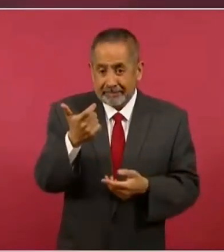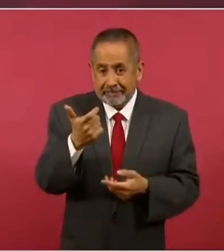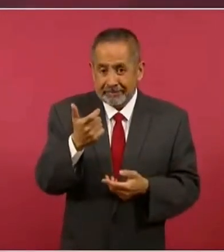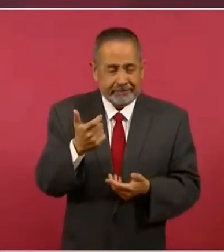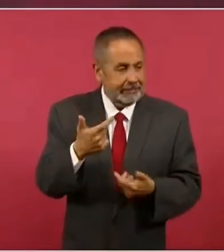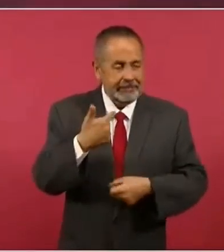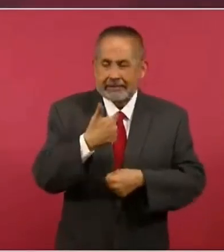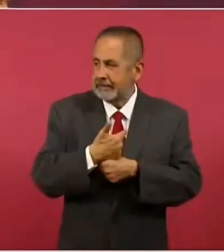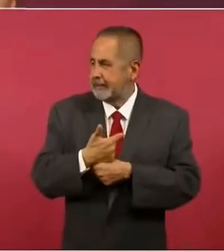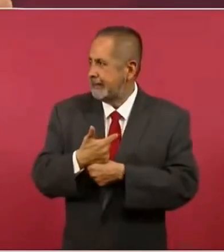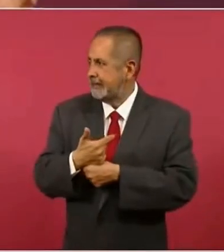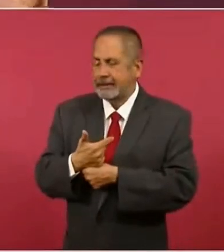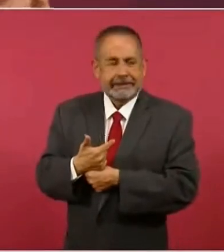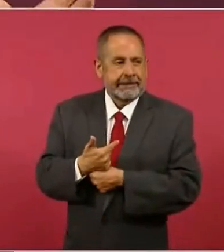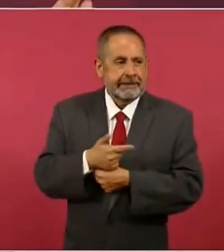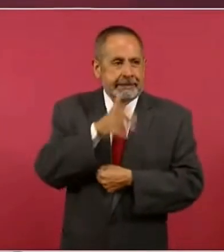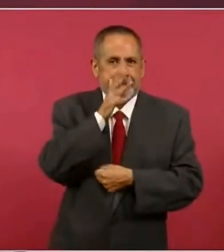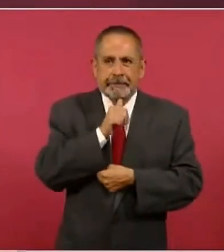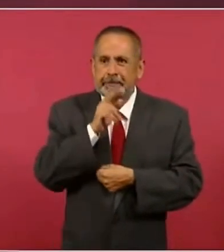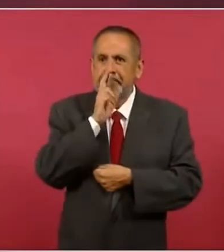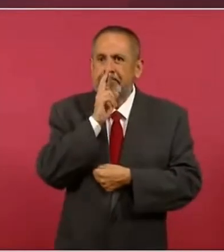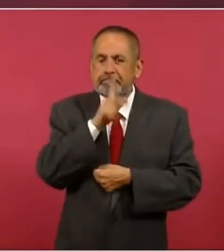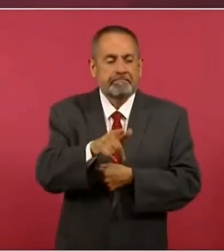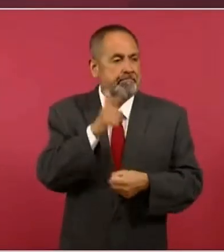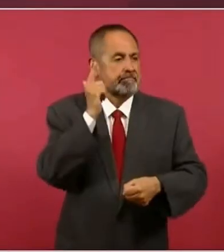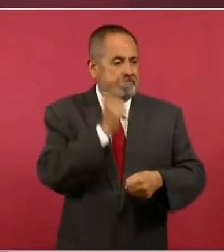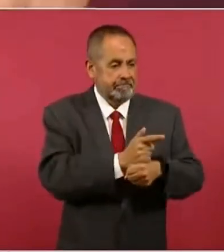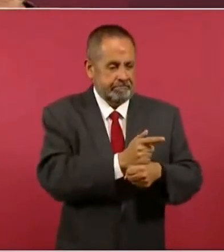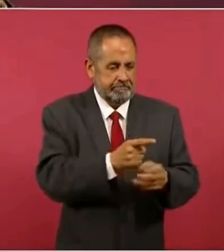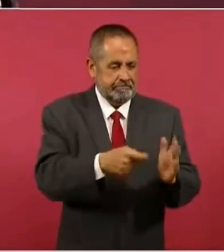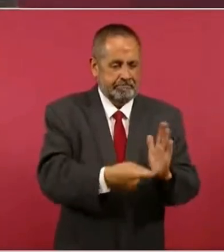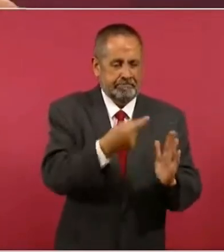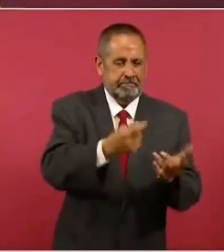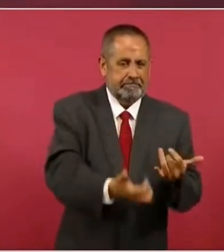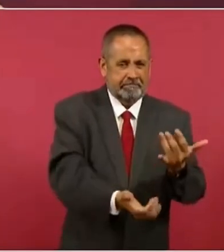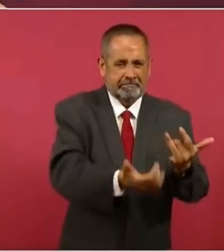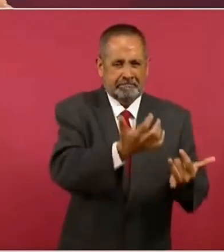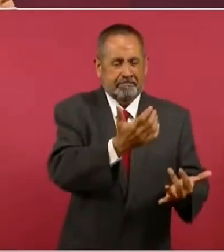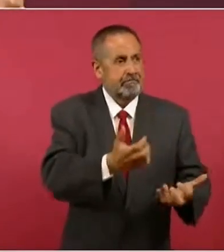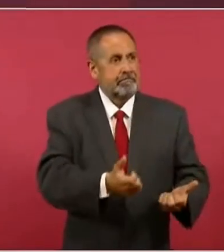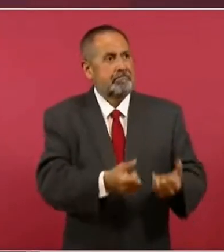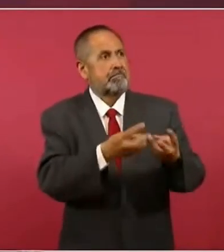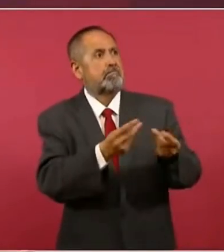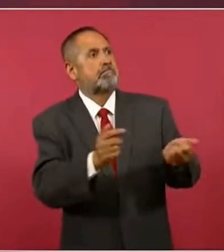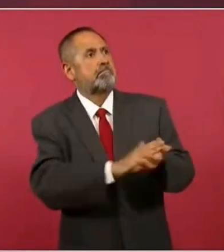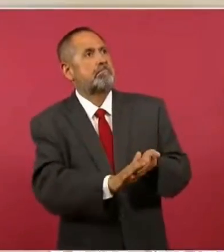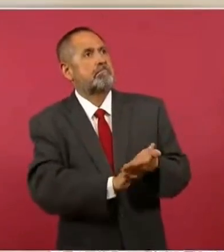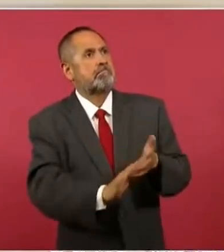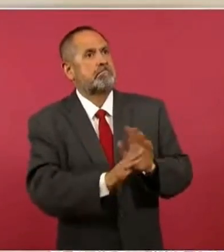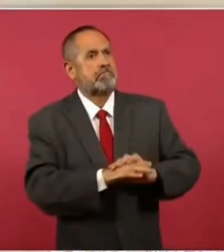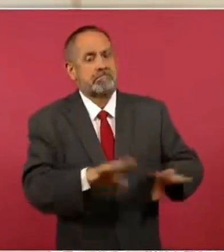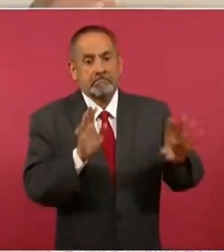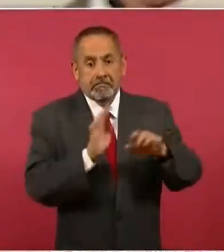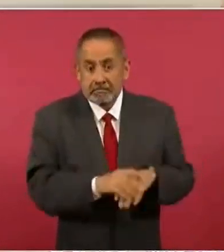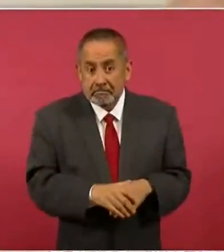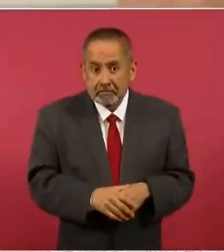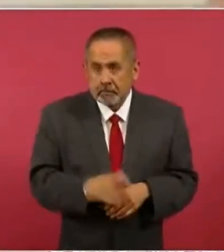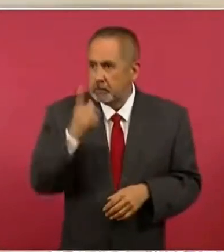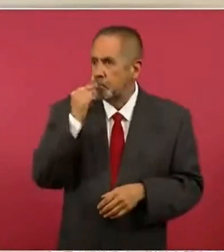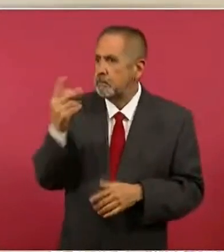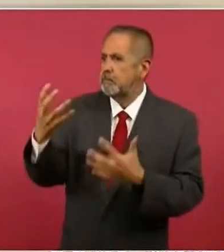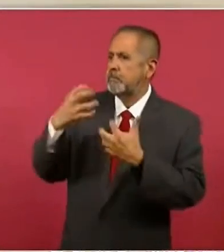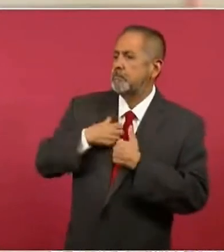empezó a salir humo para cuando llegara la